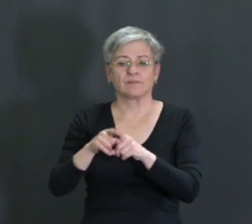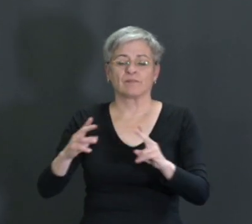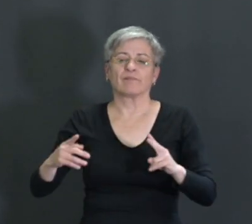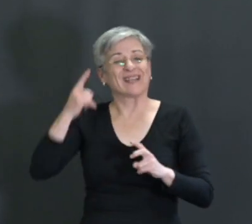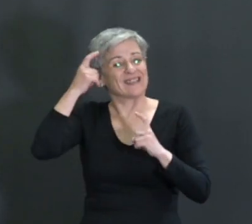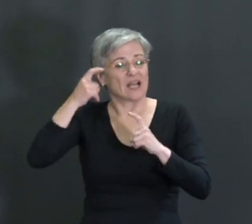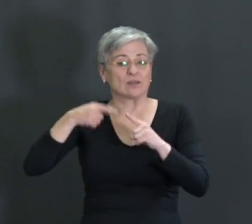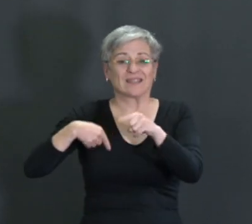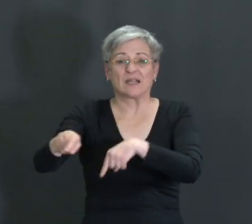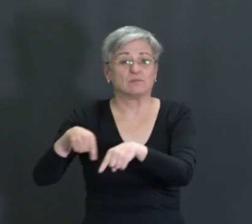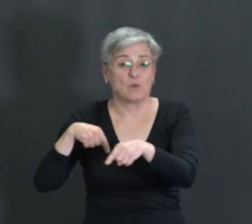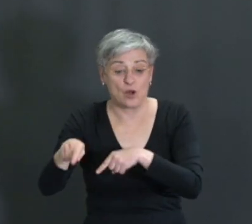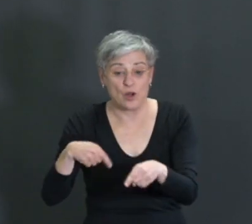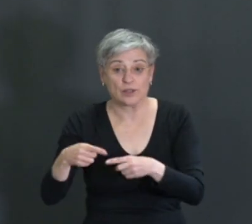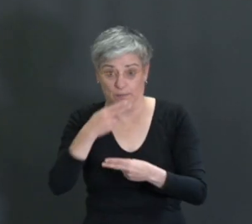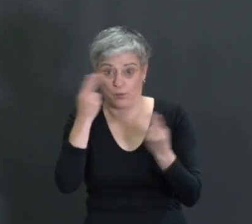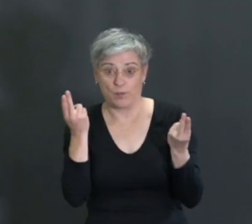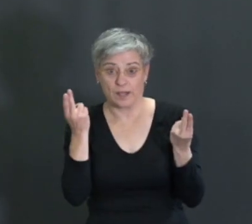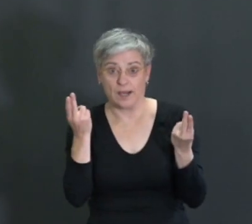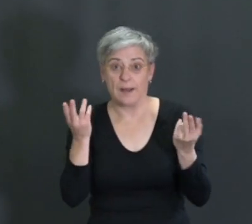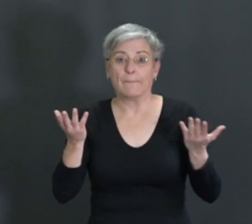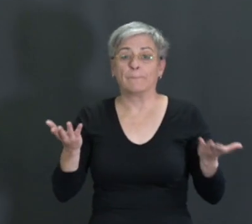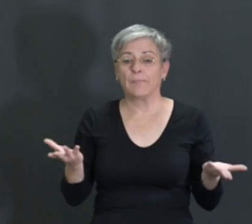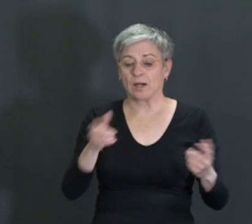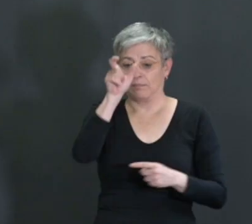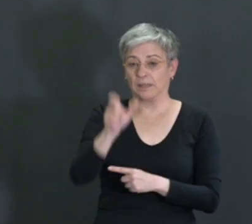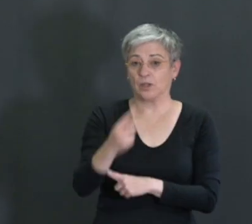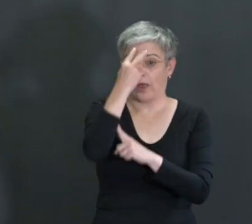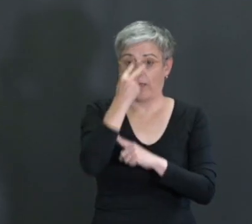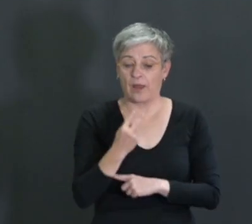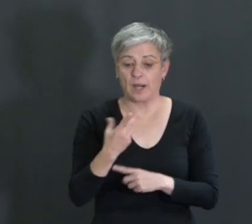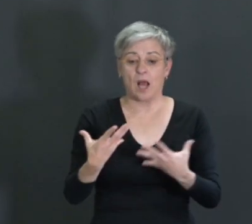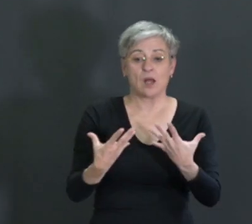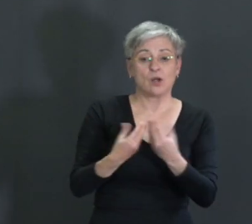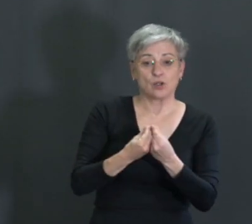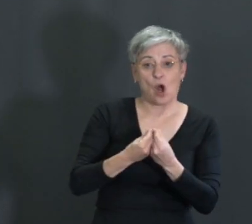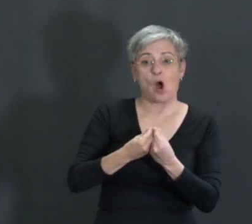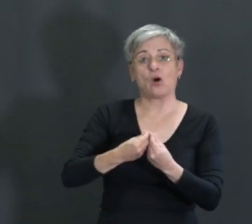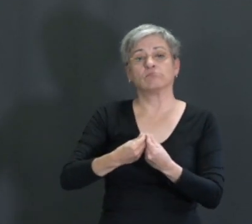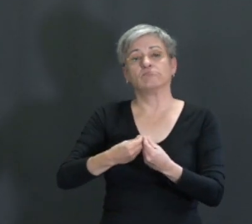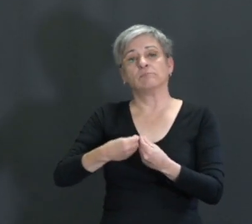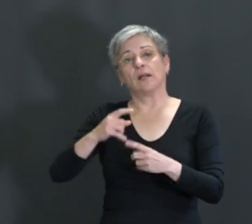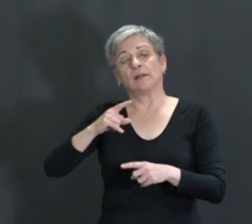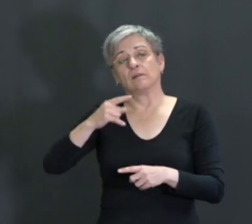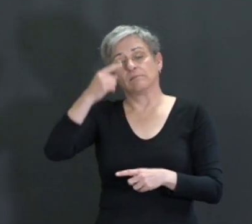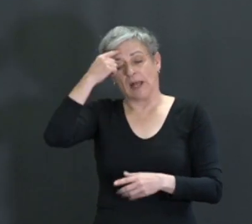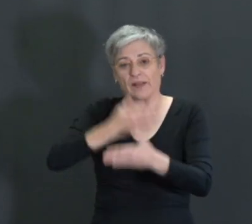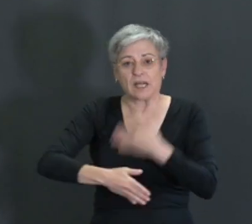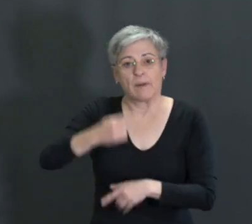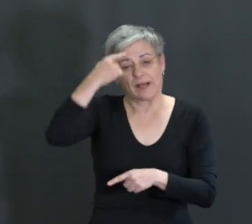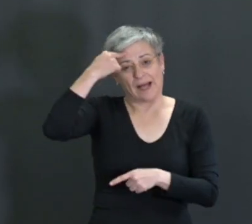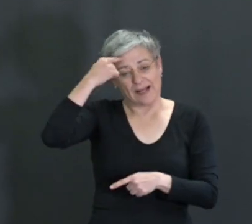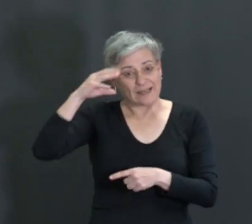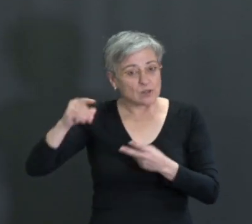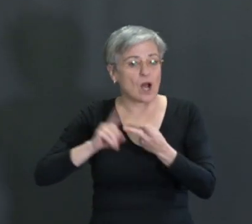transporte público, pero claro, las personas ciegas o con discapacidad intelectual o discapacidad física